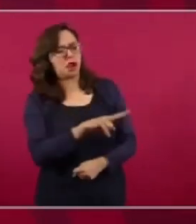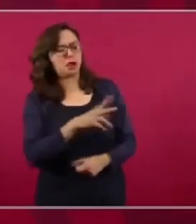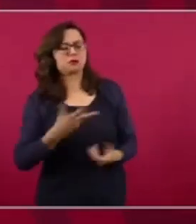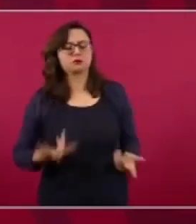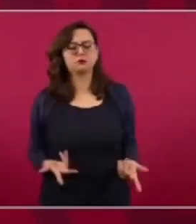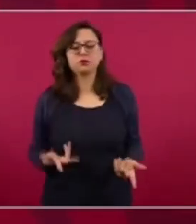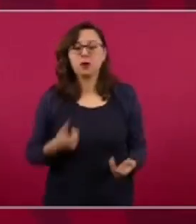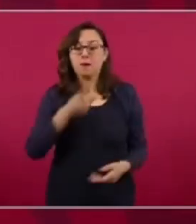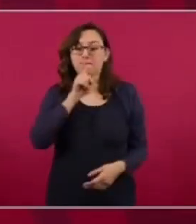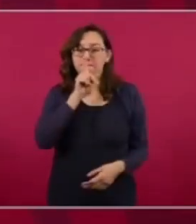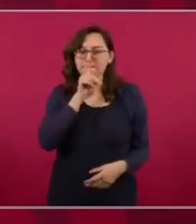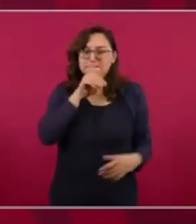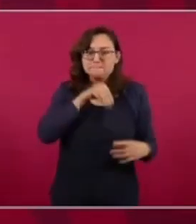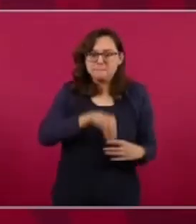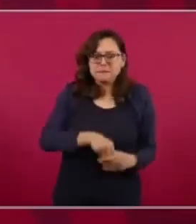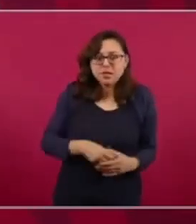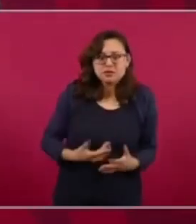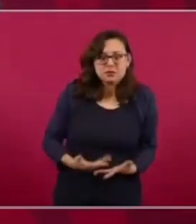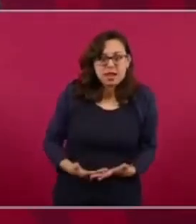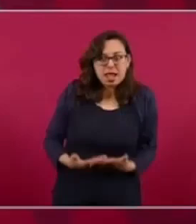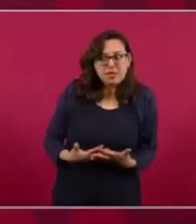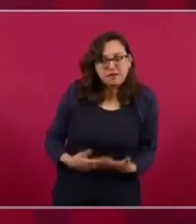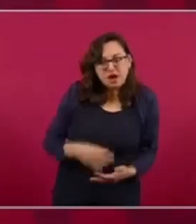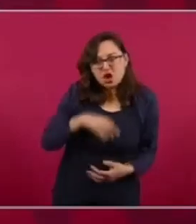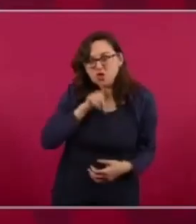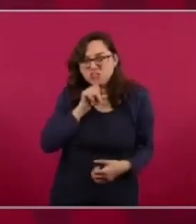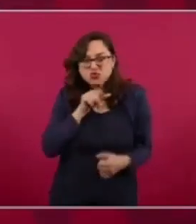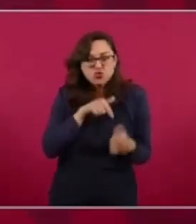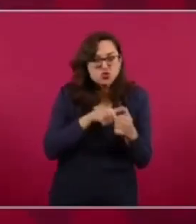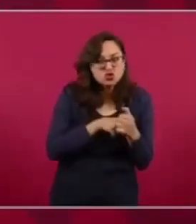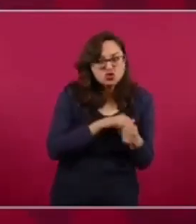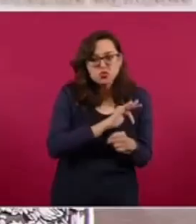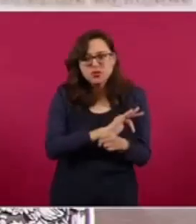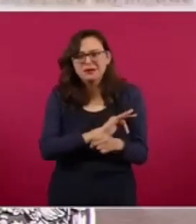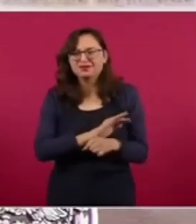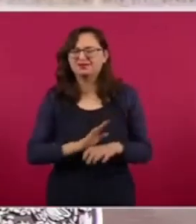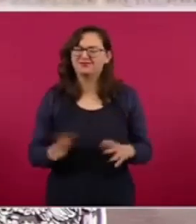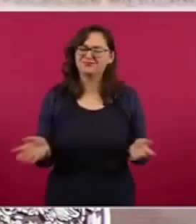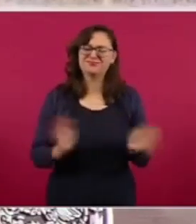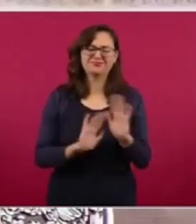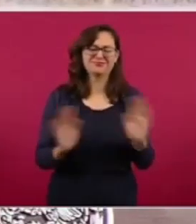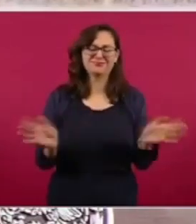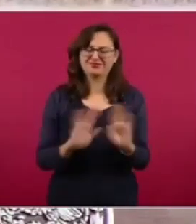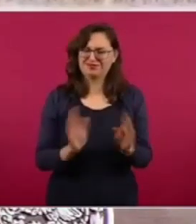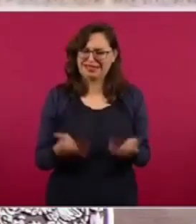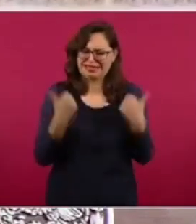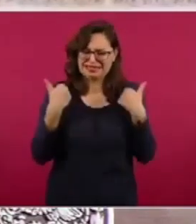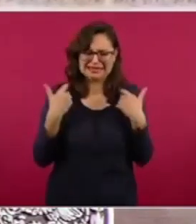y que sea el pueblo el que elija a los candidatos.